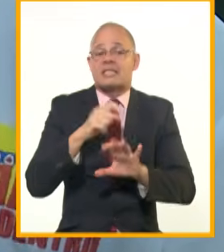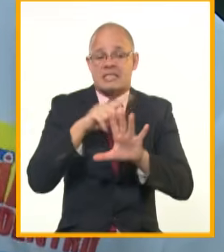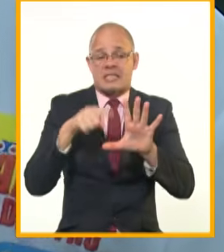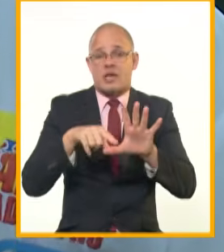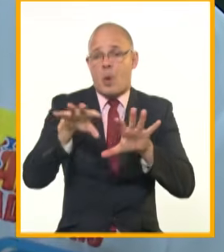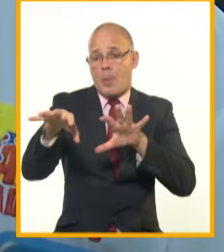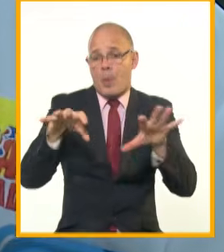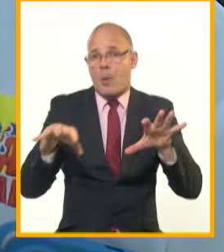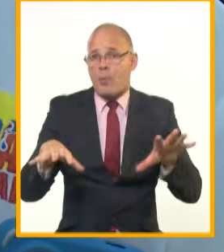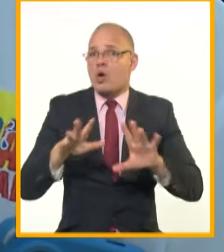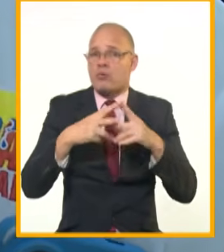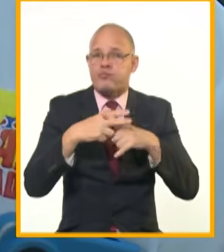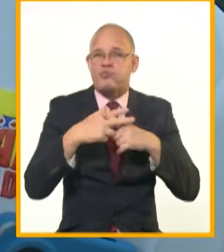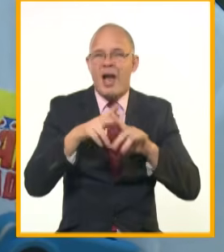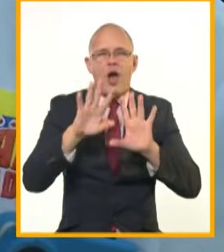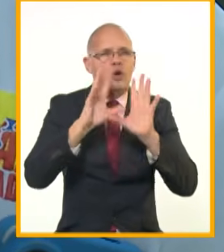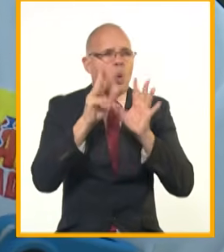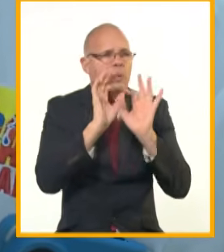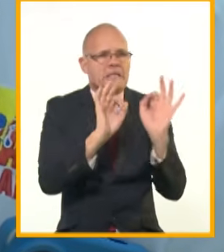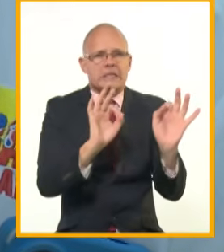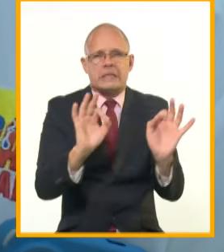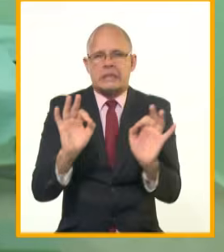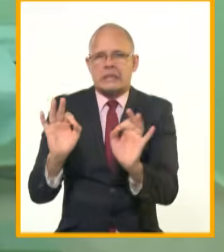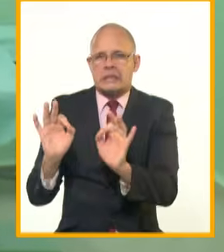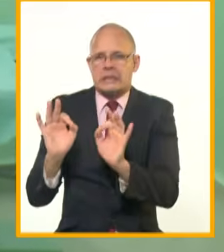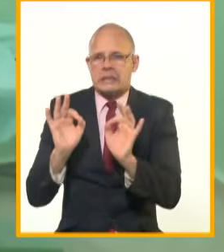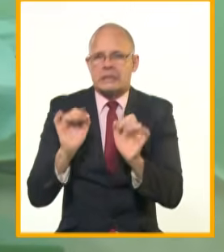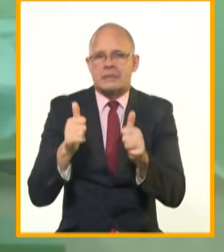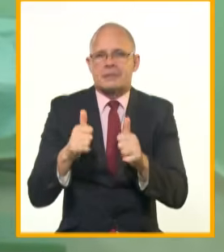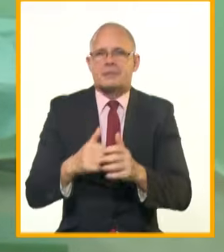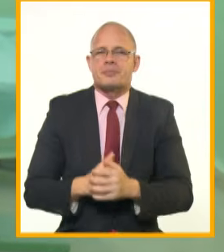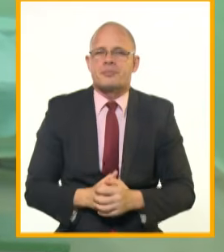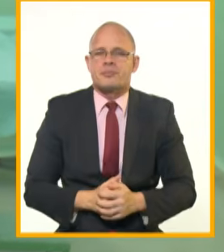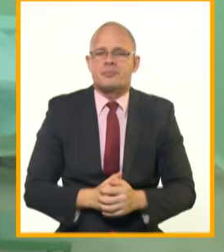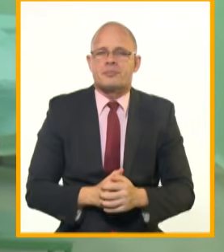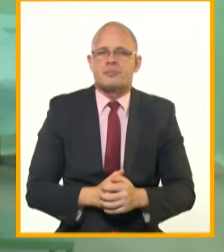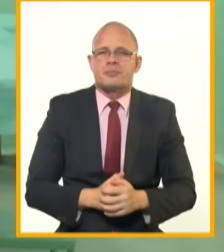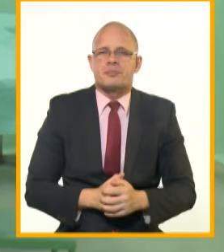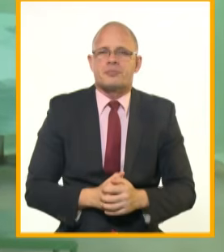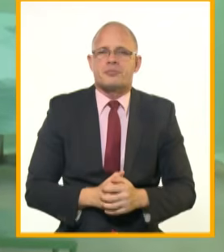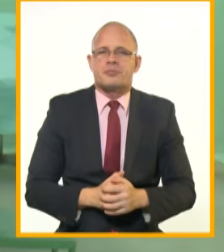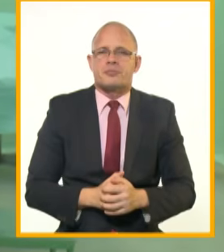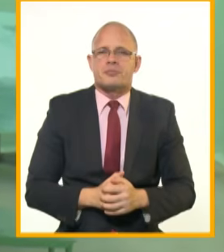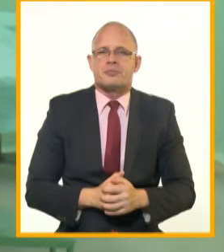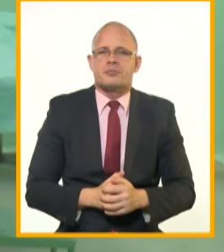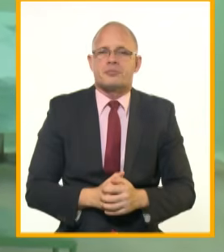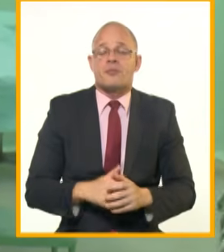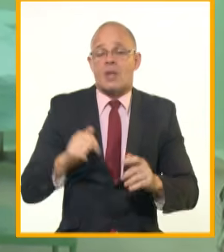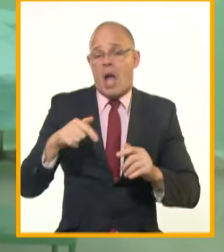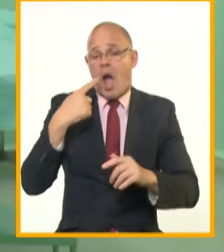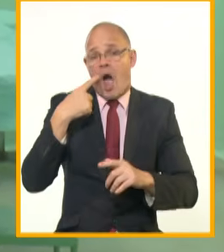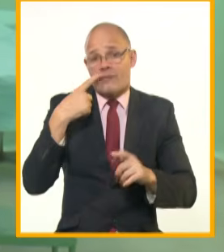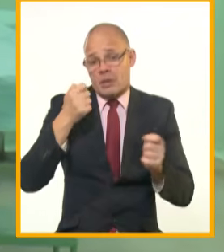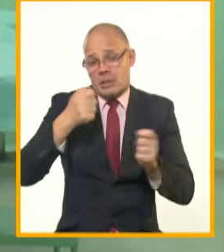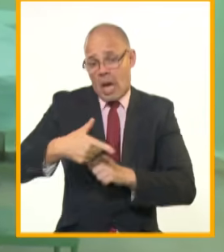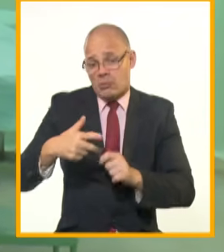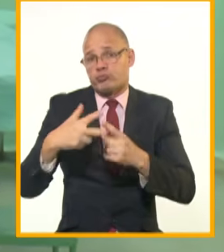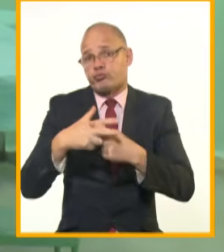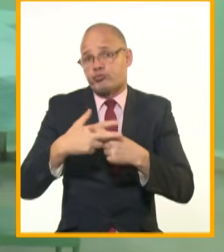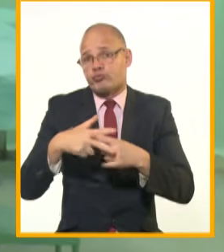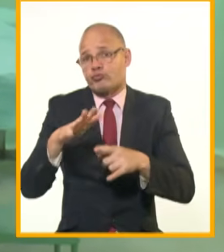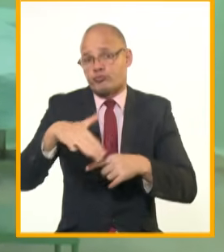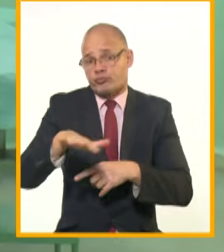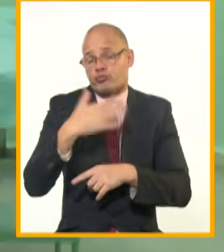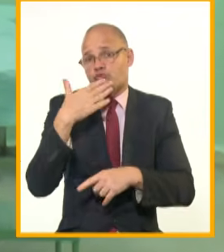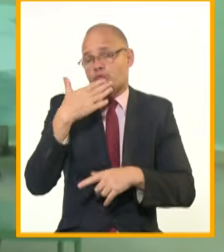todo reparado en su totalidad. Esta nueva reparación, inversión que ha tenido el salón de operaciones de nuestro hospital va a